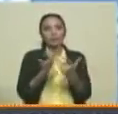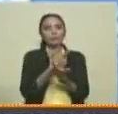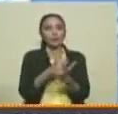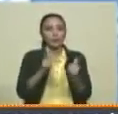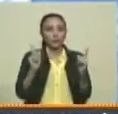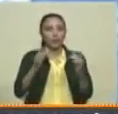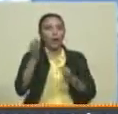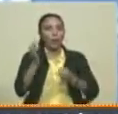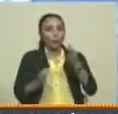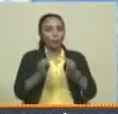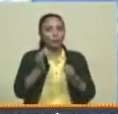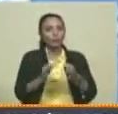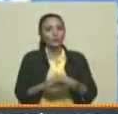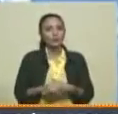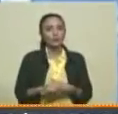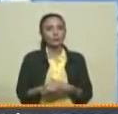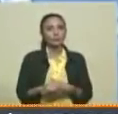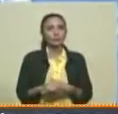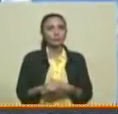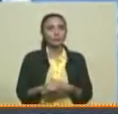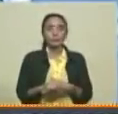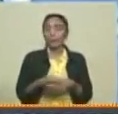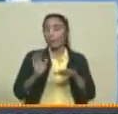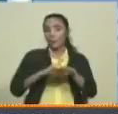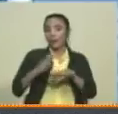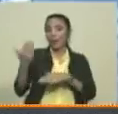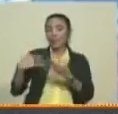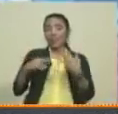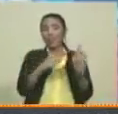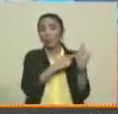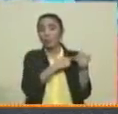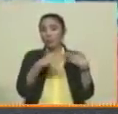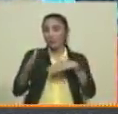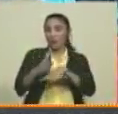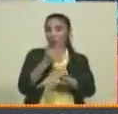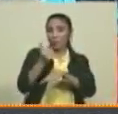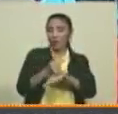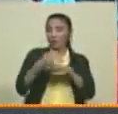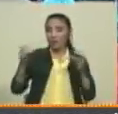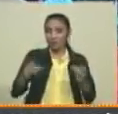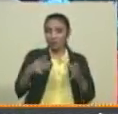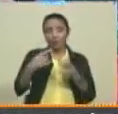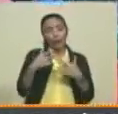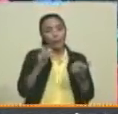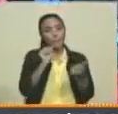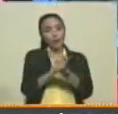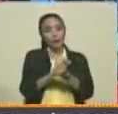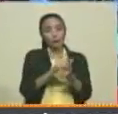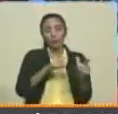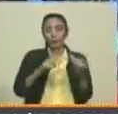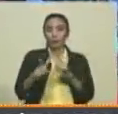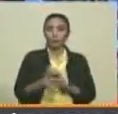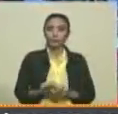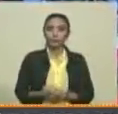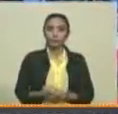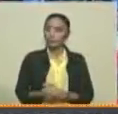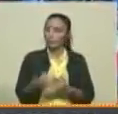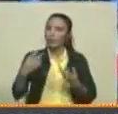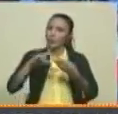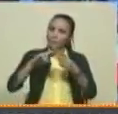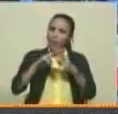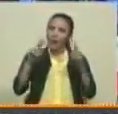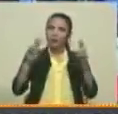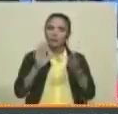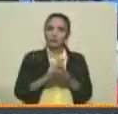manera justa por los delitos cometidos en los años anteriores. Y yo pido paz.